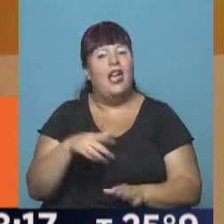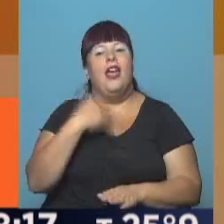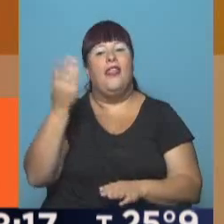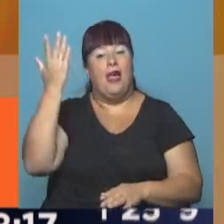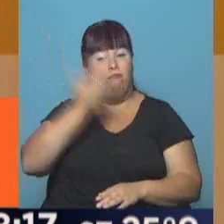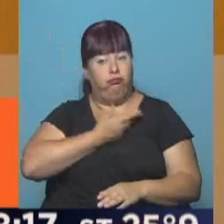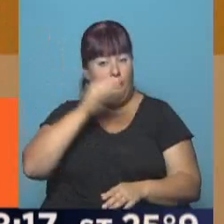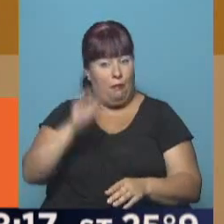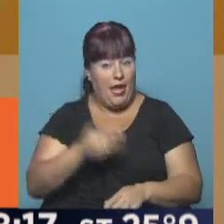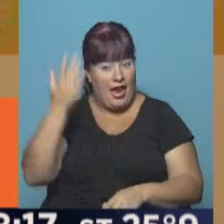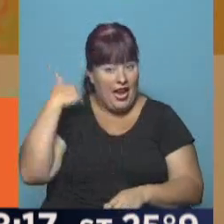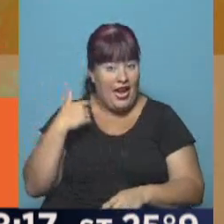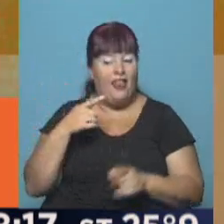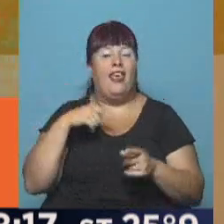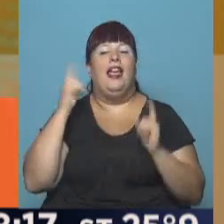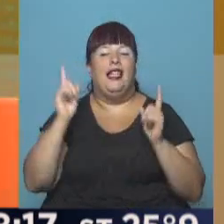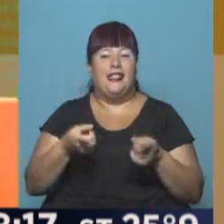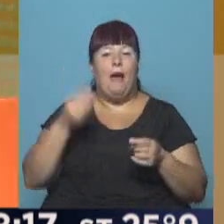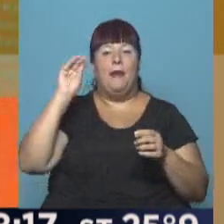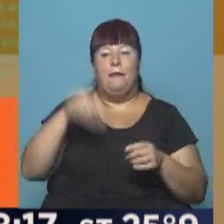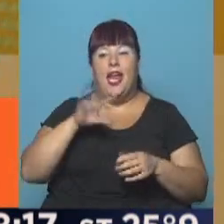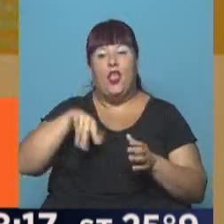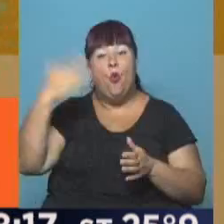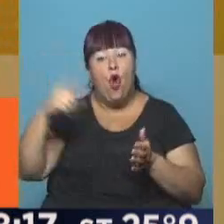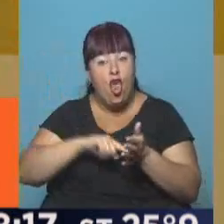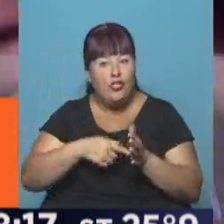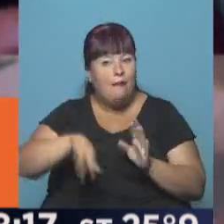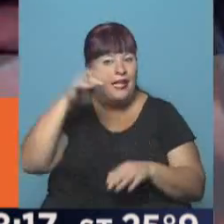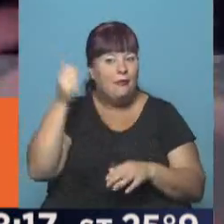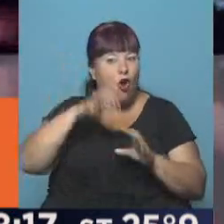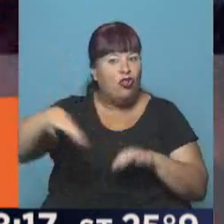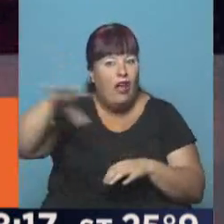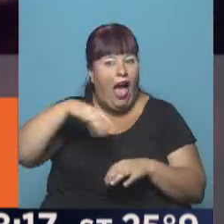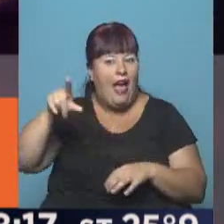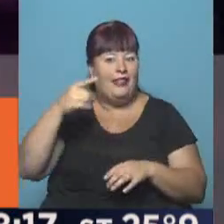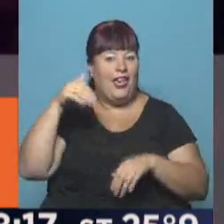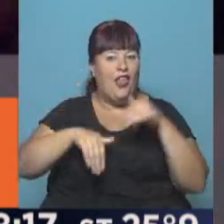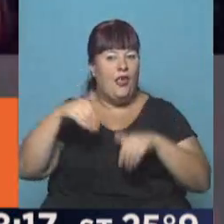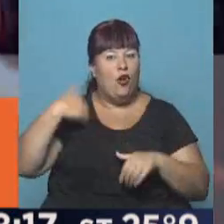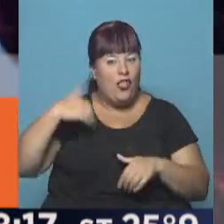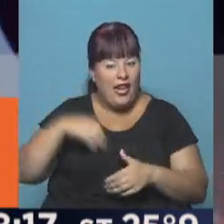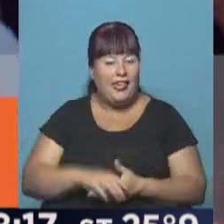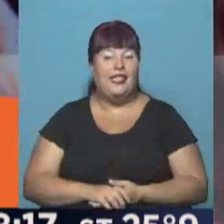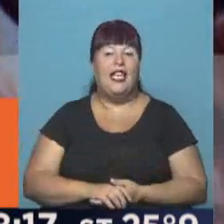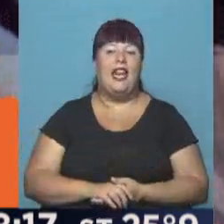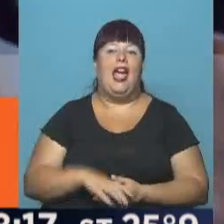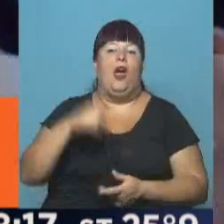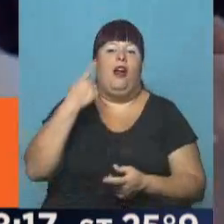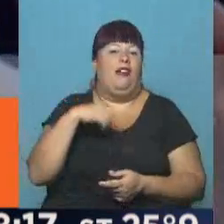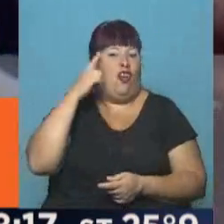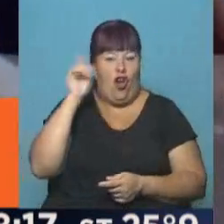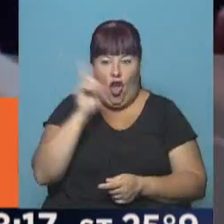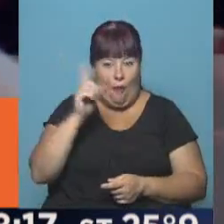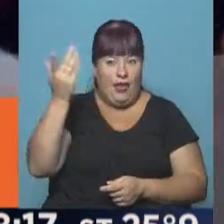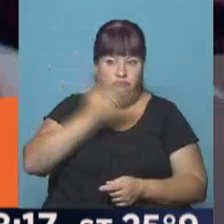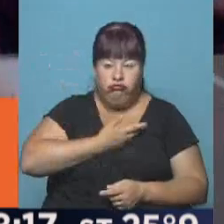derrota electoral como la que vivimos, en donde además perdimos la provincia de Buenos Aires, que es el principal distrito electoral de la Argentina, cuando no esperábamos